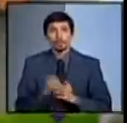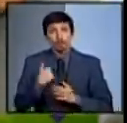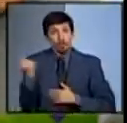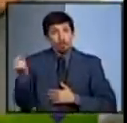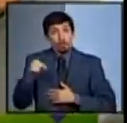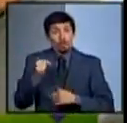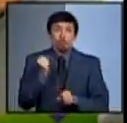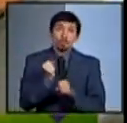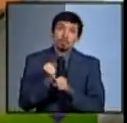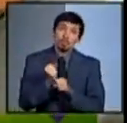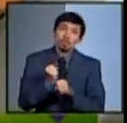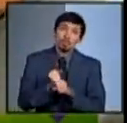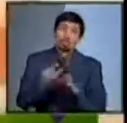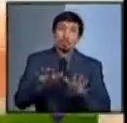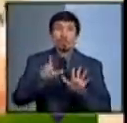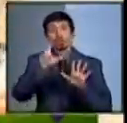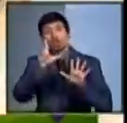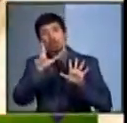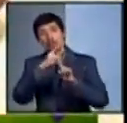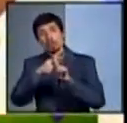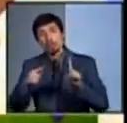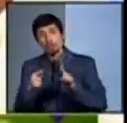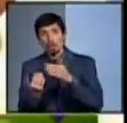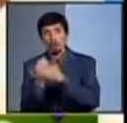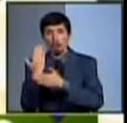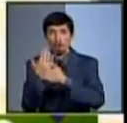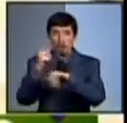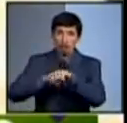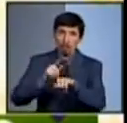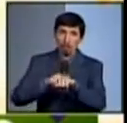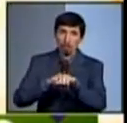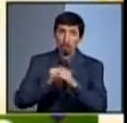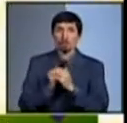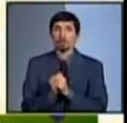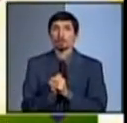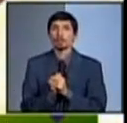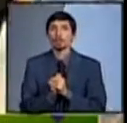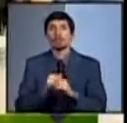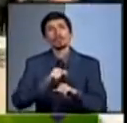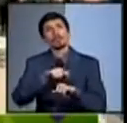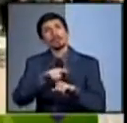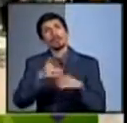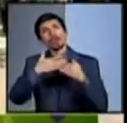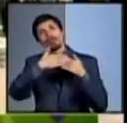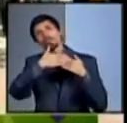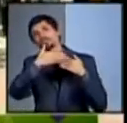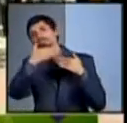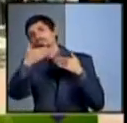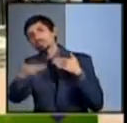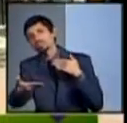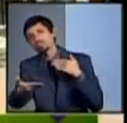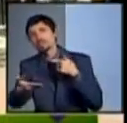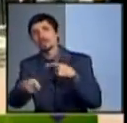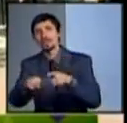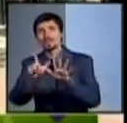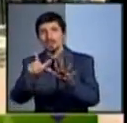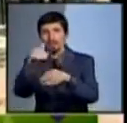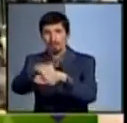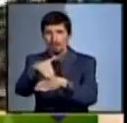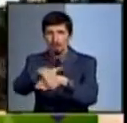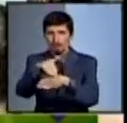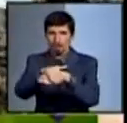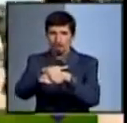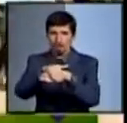Llego a trabajar más o menos a las 7:30 de la mañana y el horario se extiende hasta más o menos las 7 de la tarde.